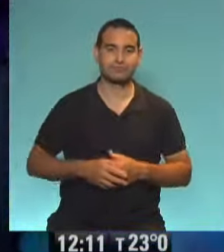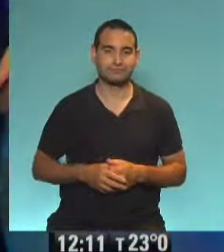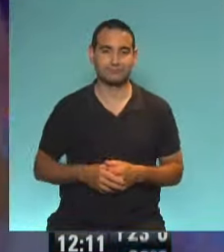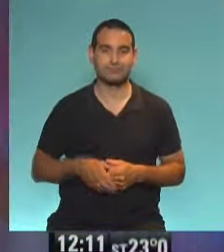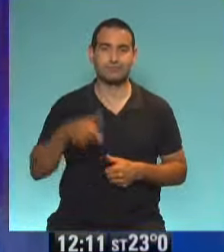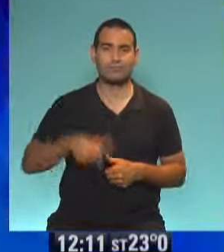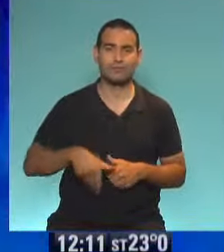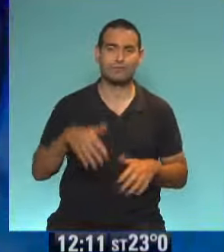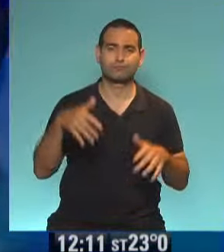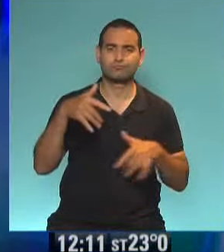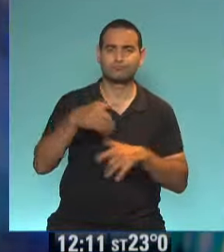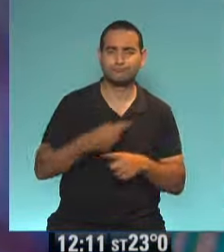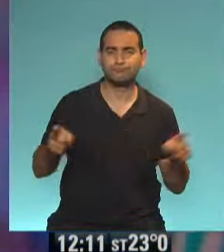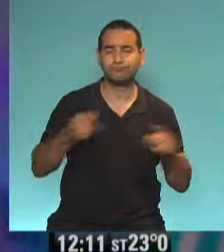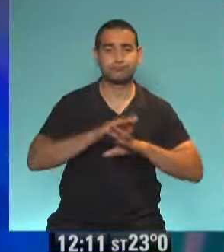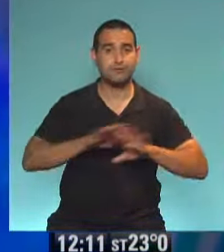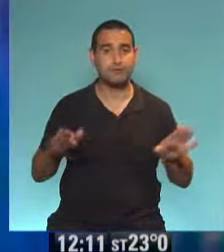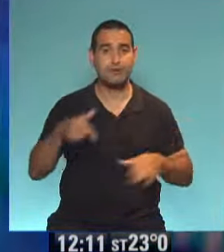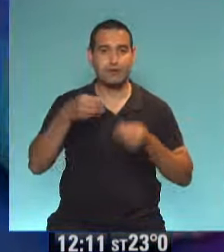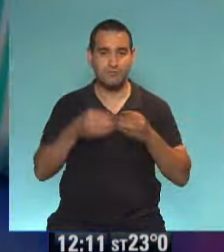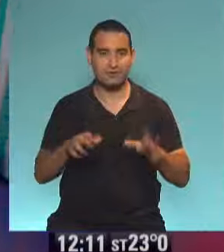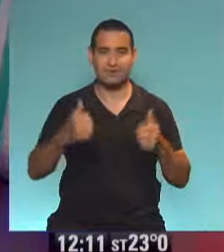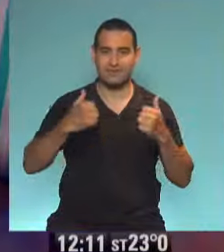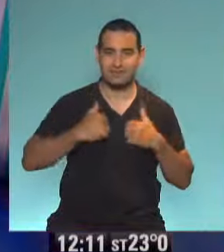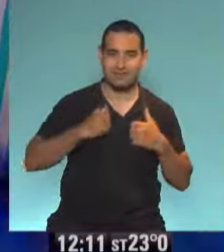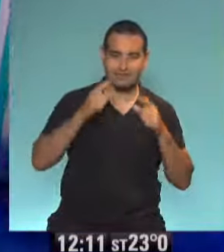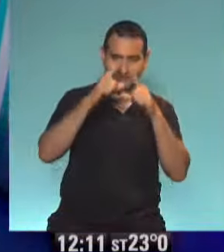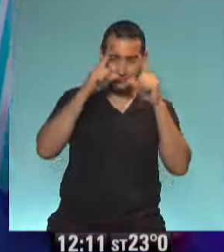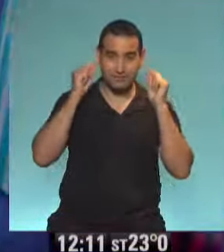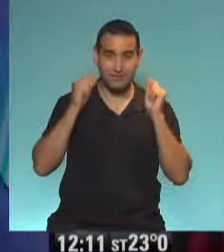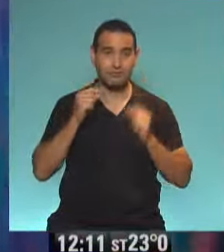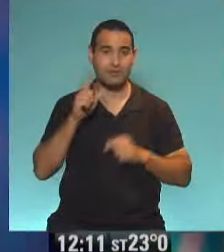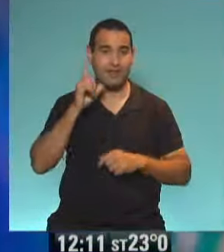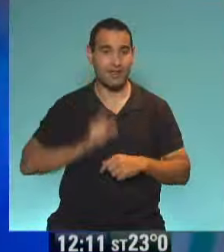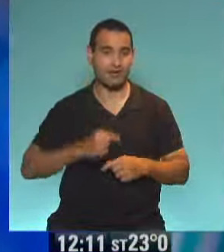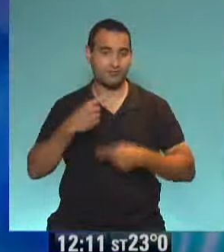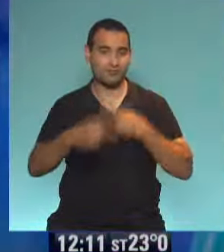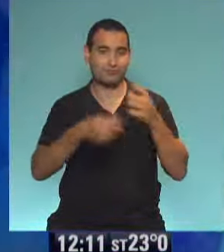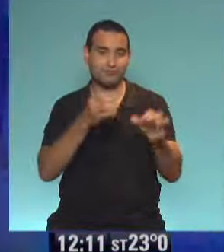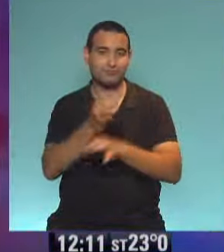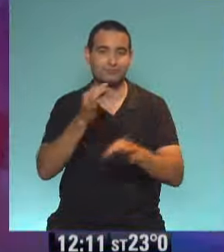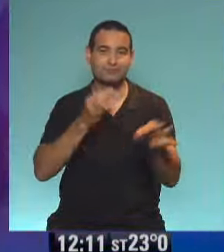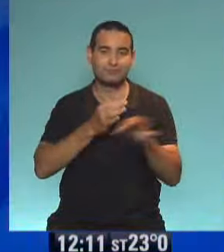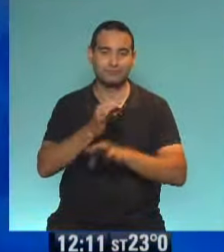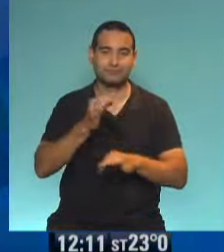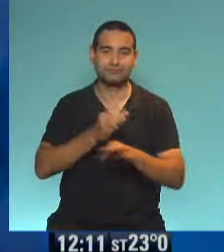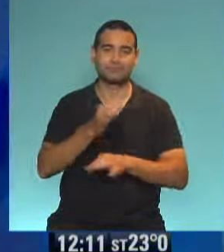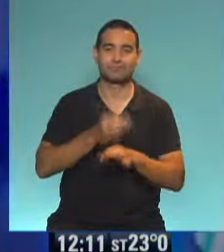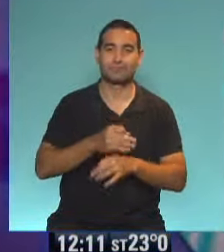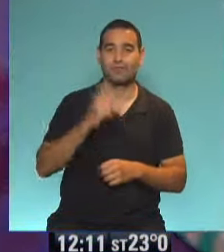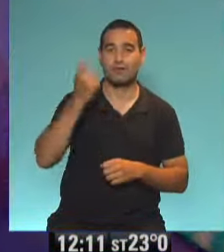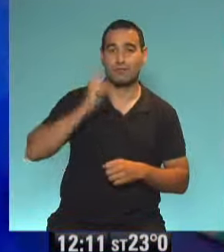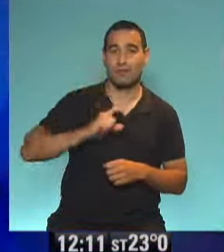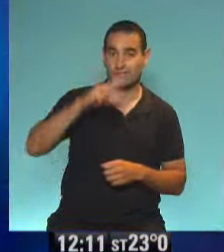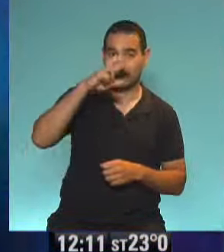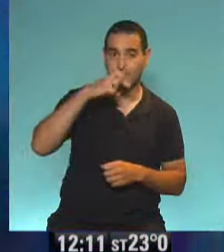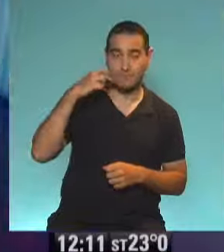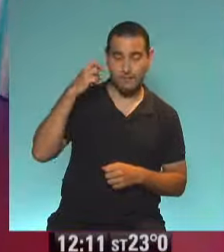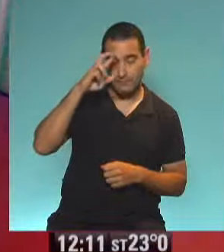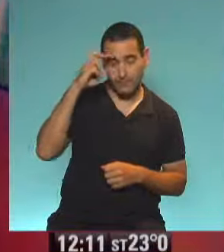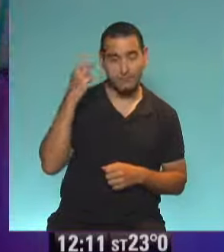de rimas que estamos empezando con Zambanina y Lara. Seguimos educando, somos Alo y Carolina y